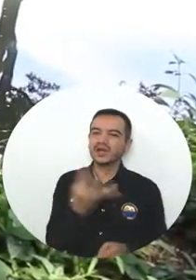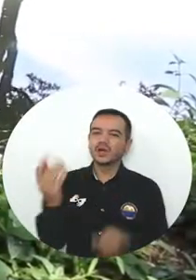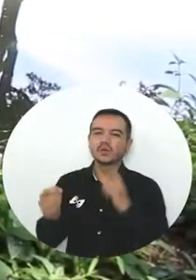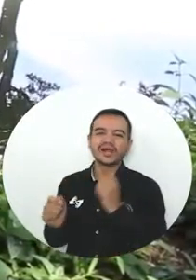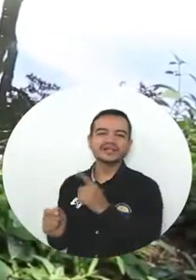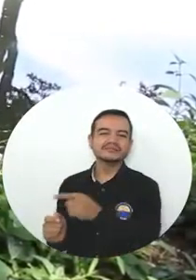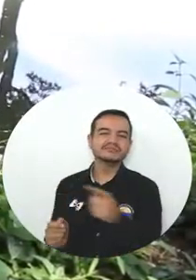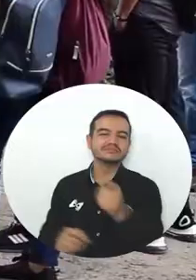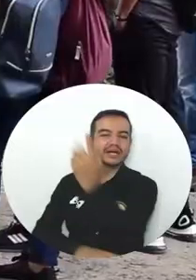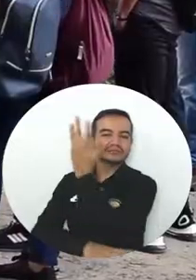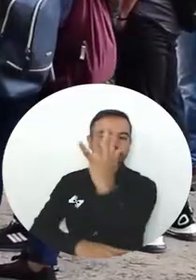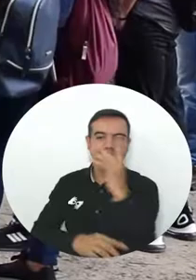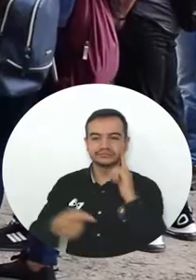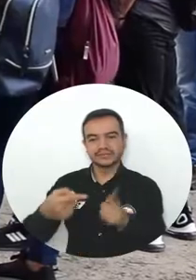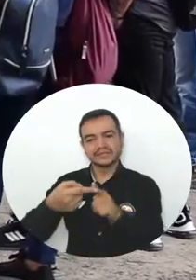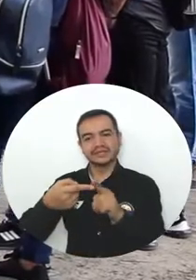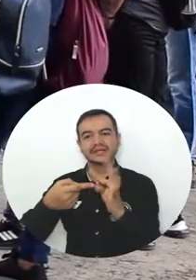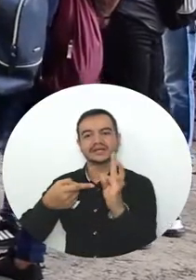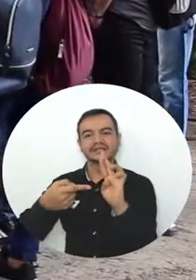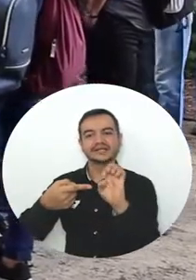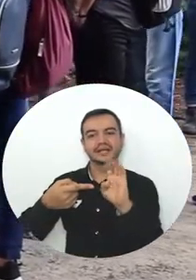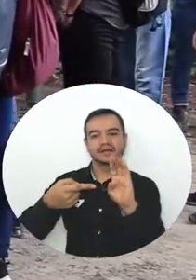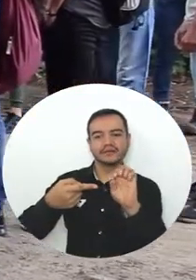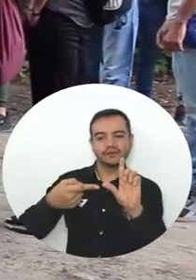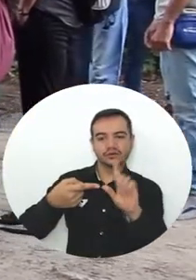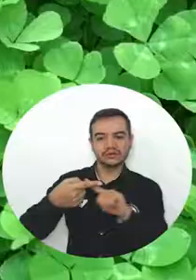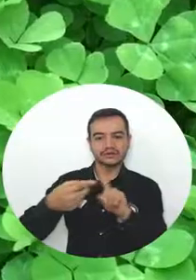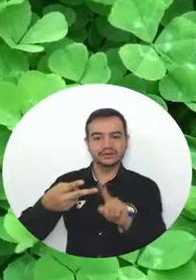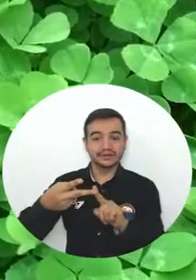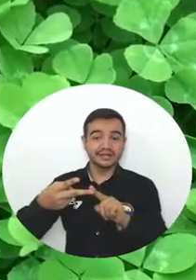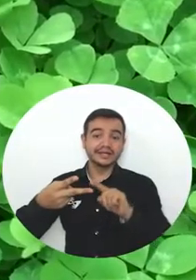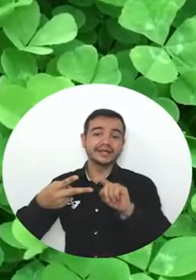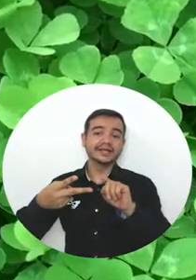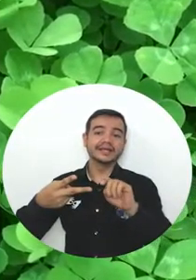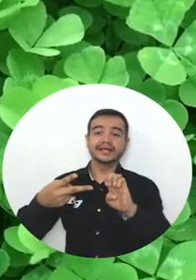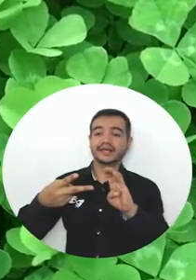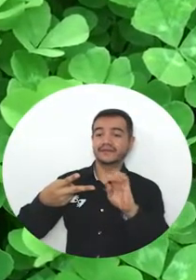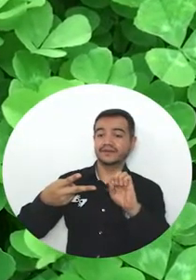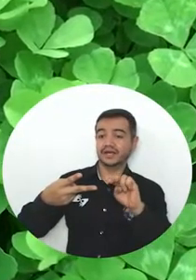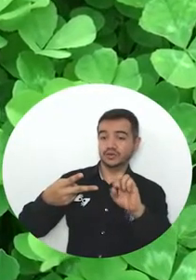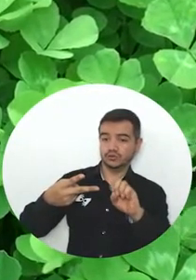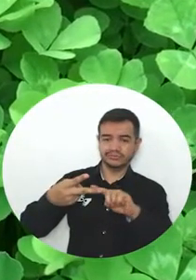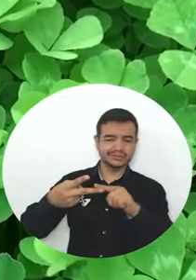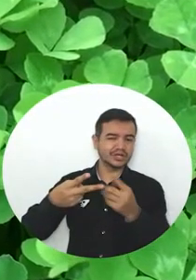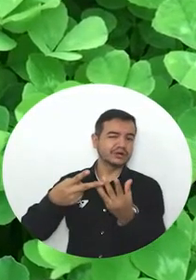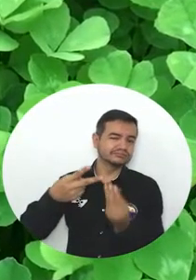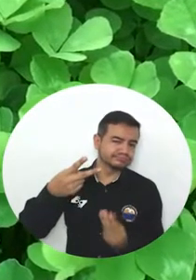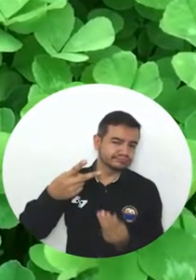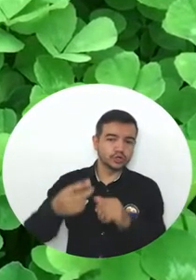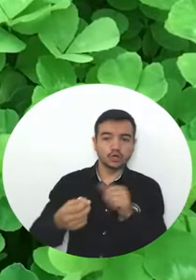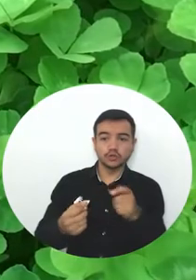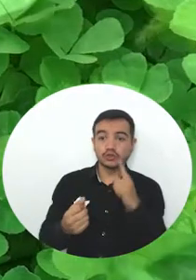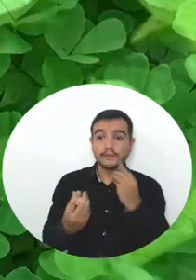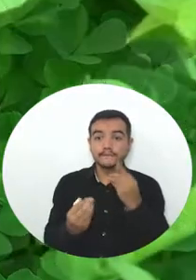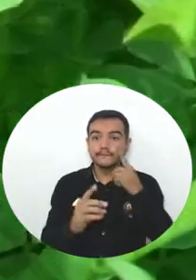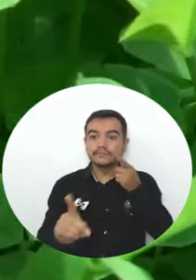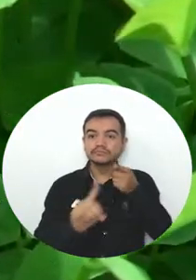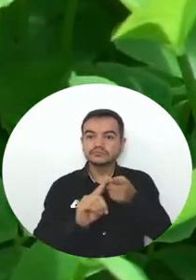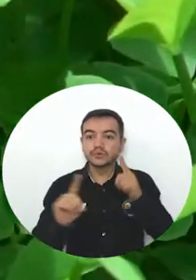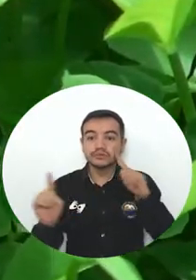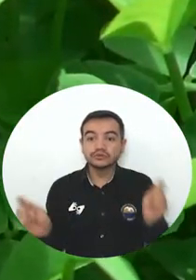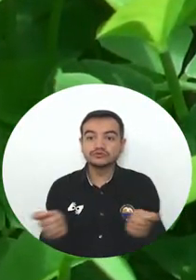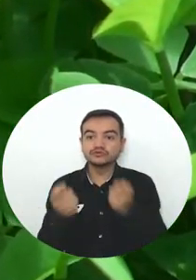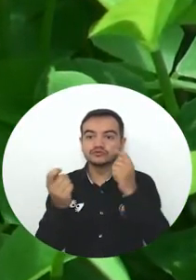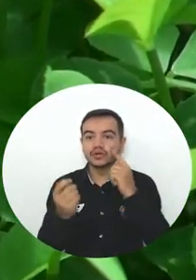fueron trébol, ébano y otras pertenecientes a las familias fabáceas y malváceas, que por su naturaleza se adaptan y contribuyen